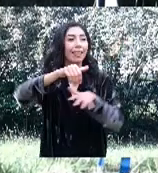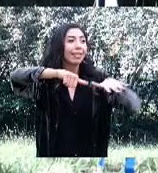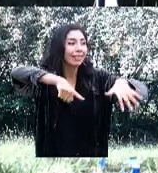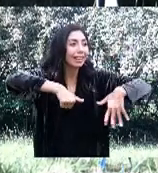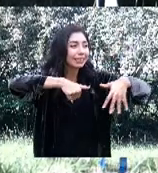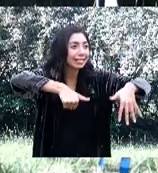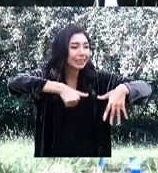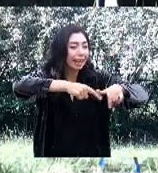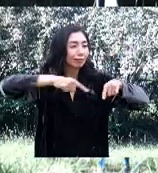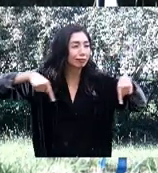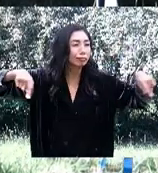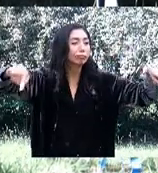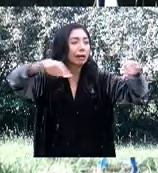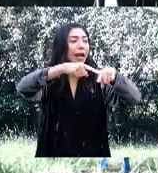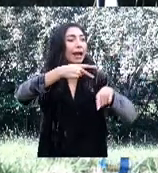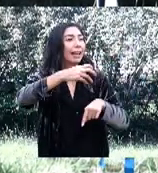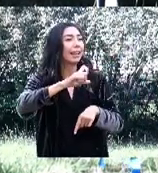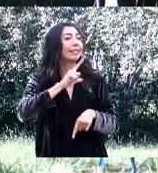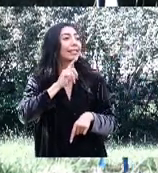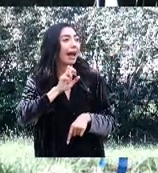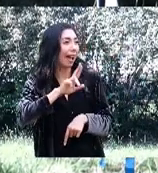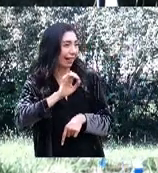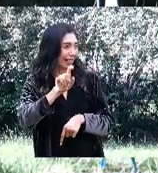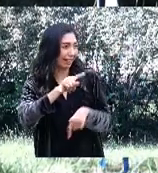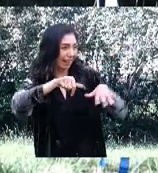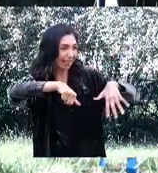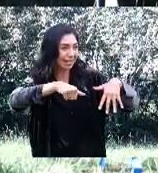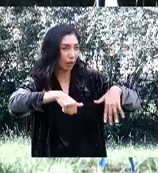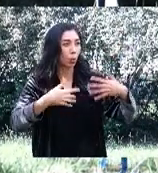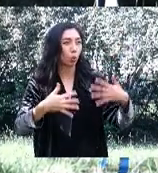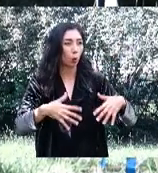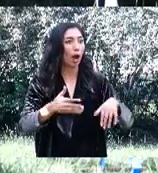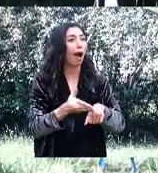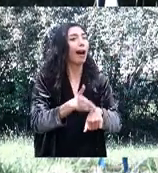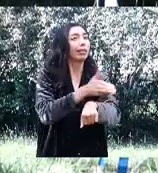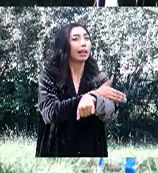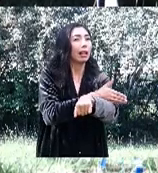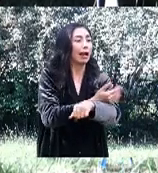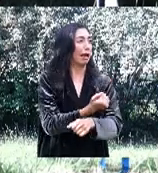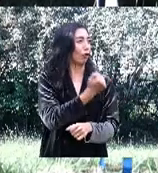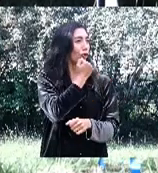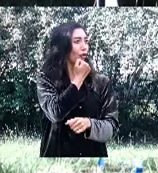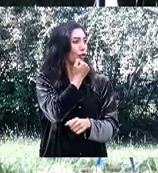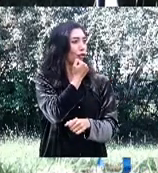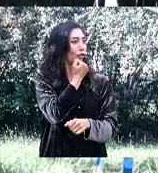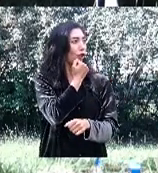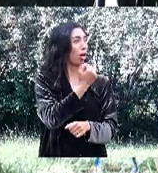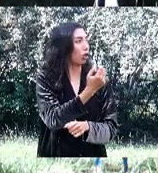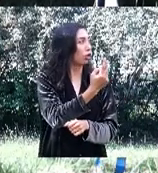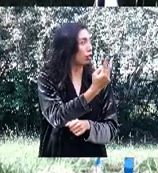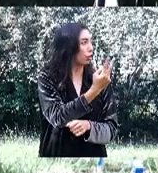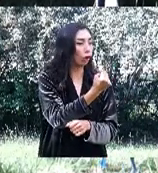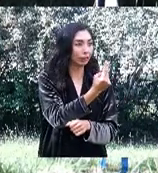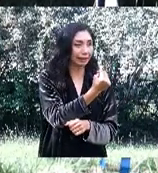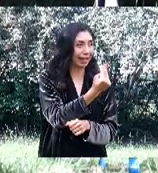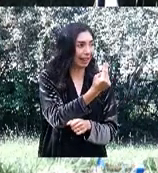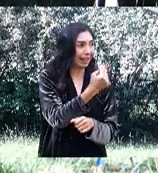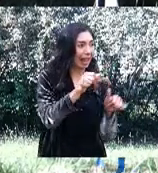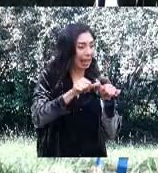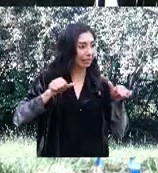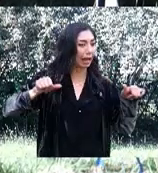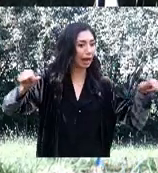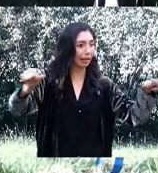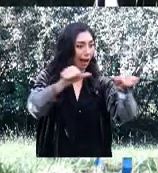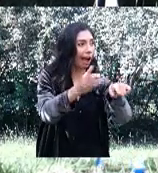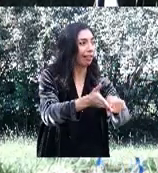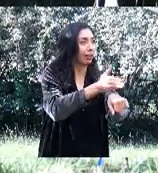no cuando llegamos había un un error en el en en la medición del del espacio eran 2 hectáreas las que estaban en el en el